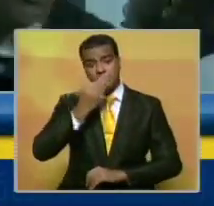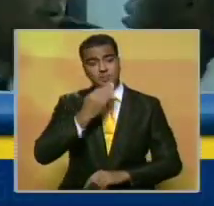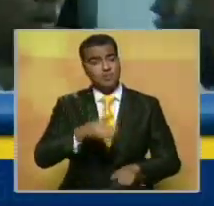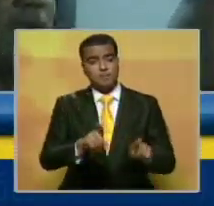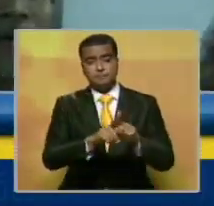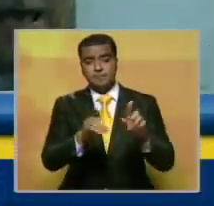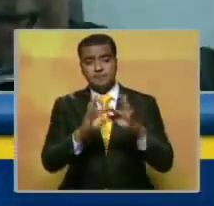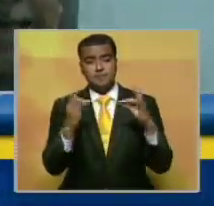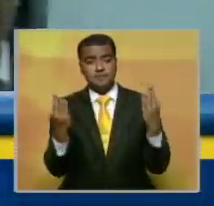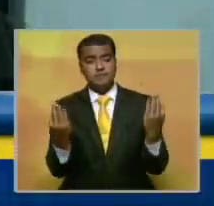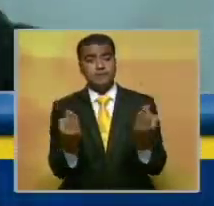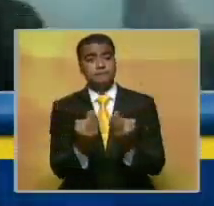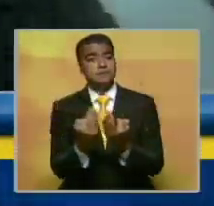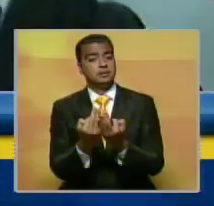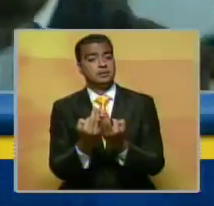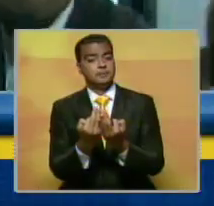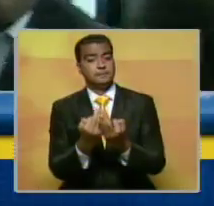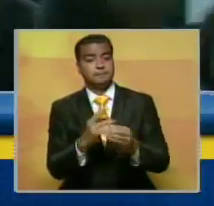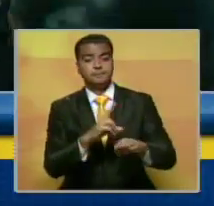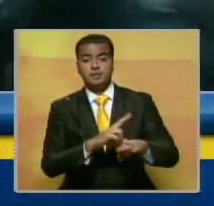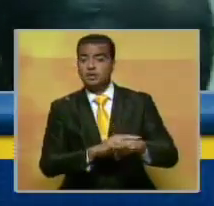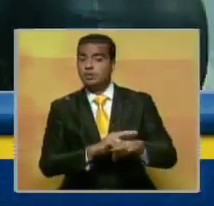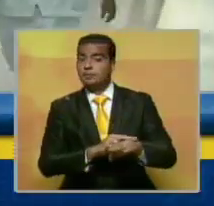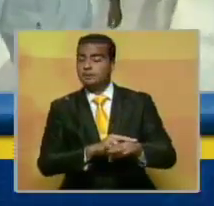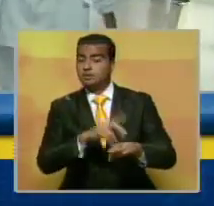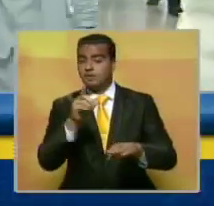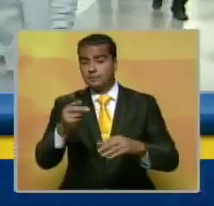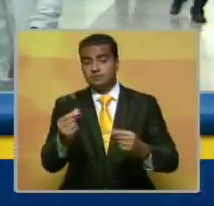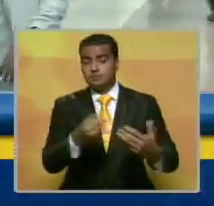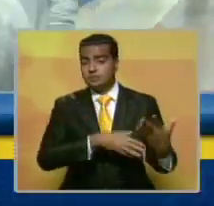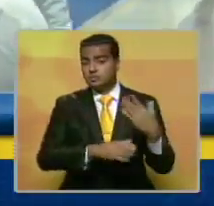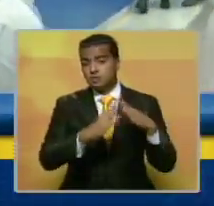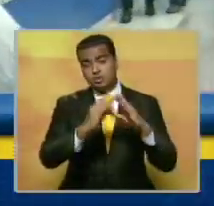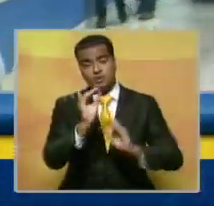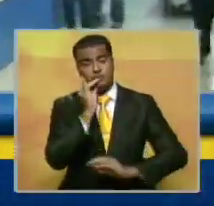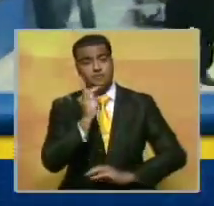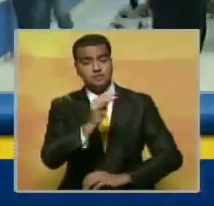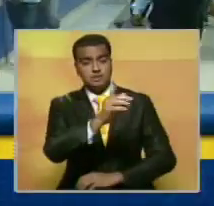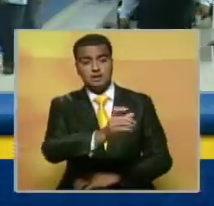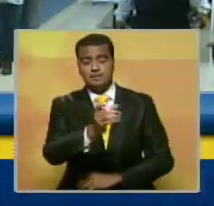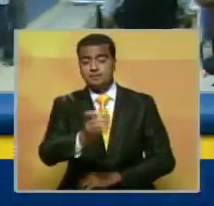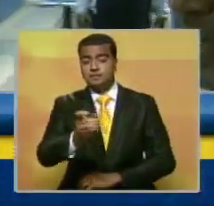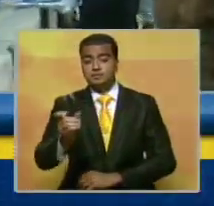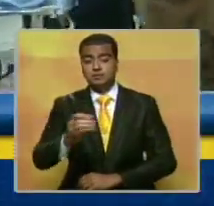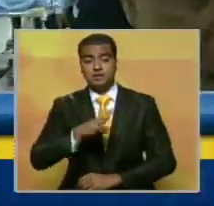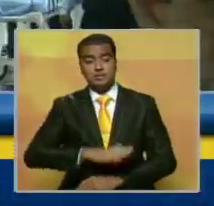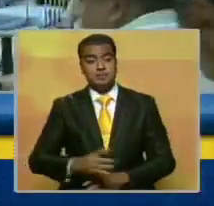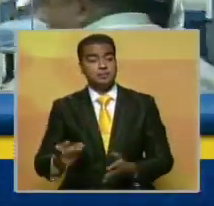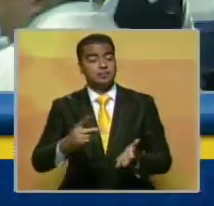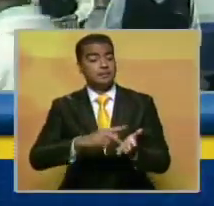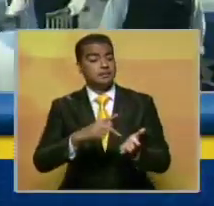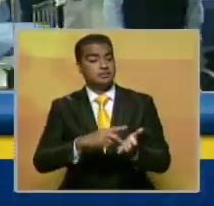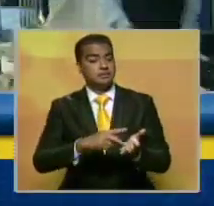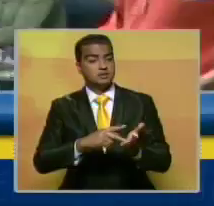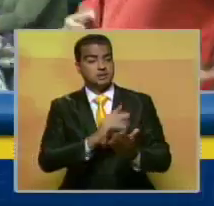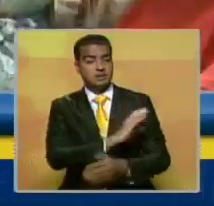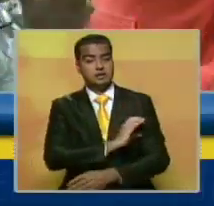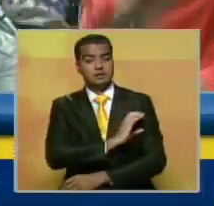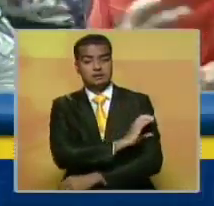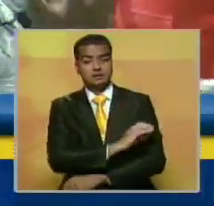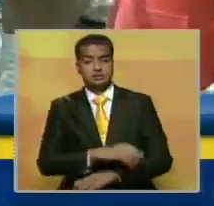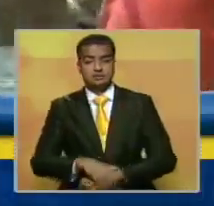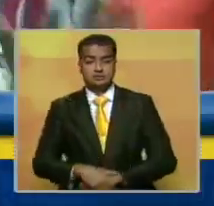mismos familiares y los médicos que salieron a dar la información a las personas que estábamos allí presentes dentro del centro